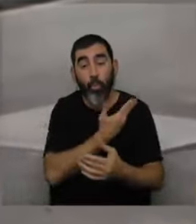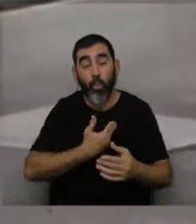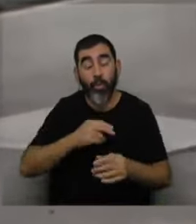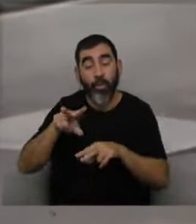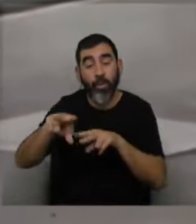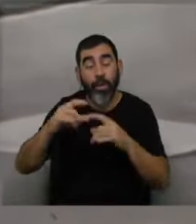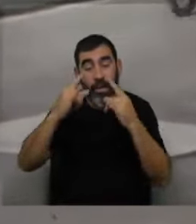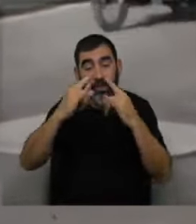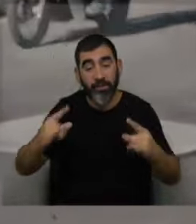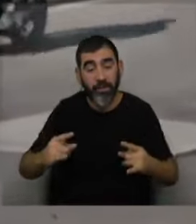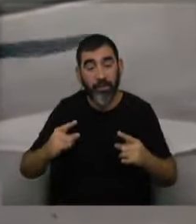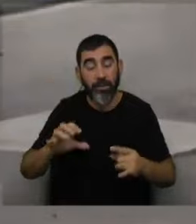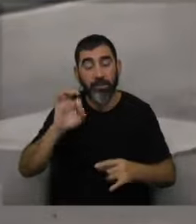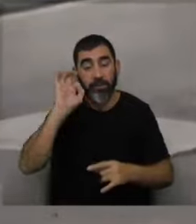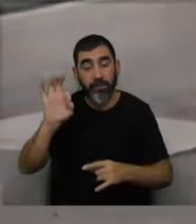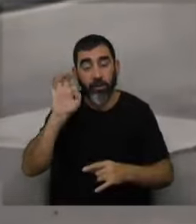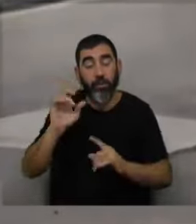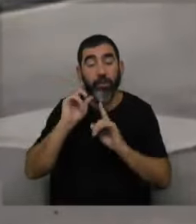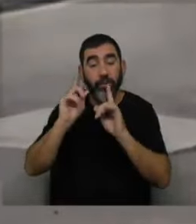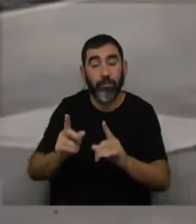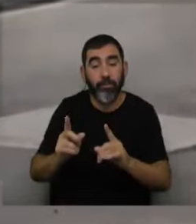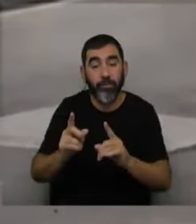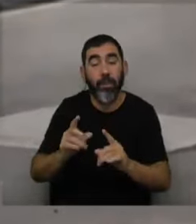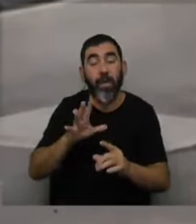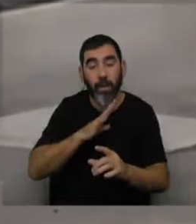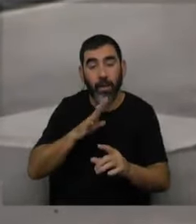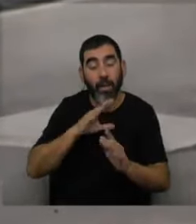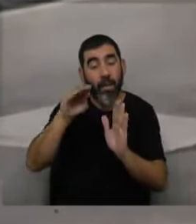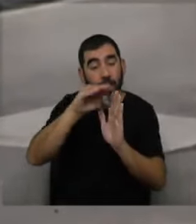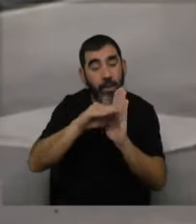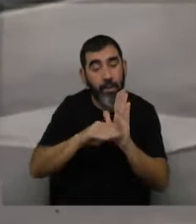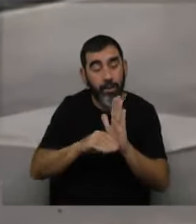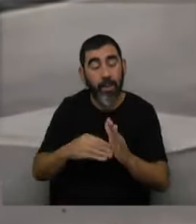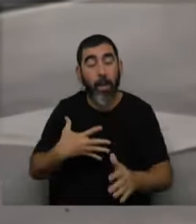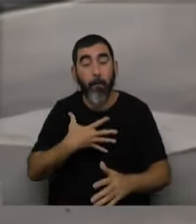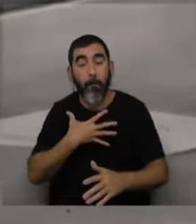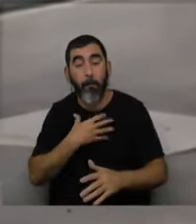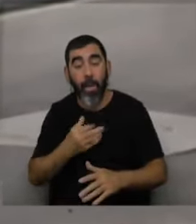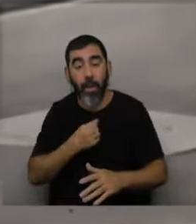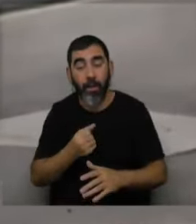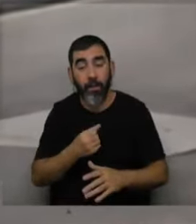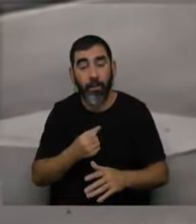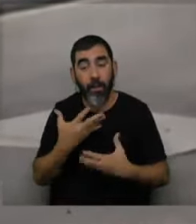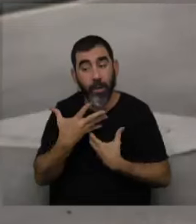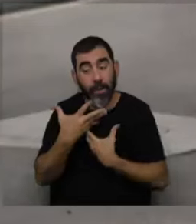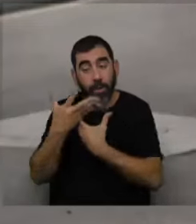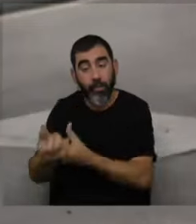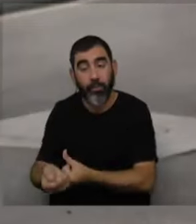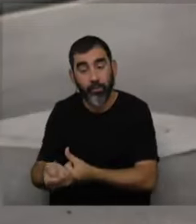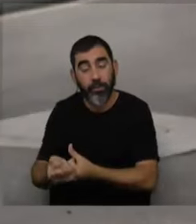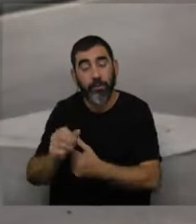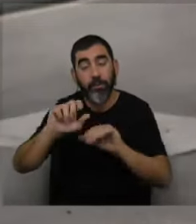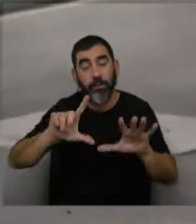chakra el senador Sergio del pino también aparece en una lista del partido nacional En este caso apoyando la